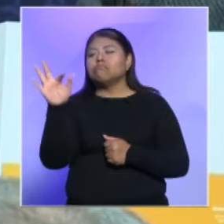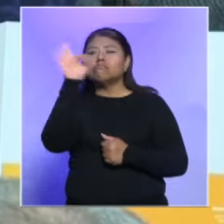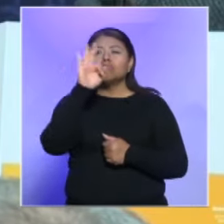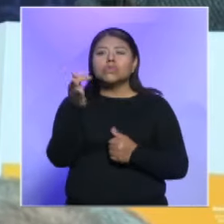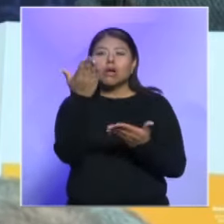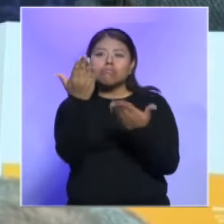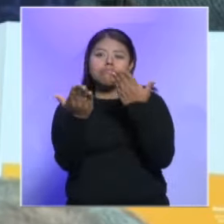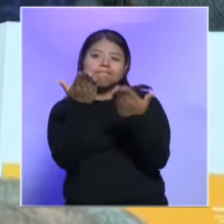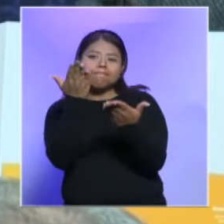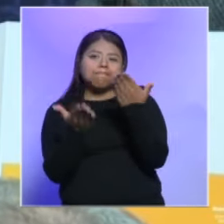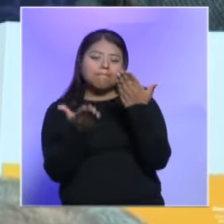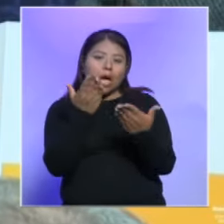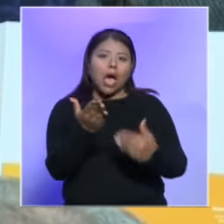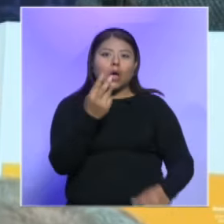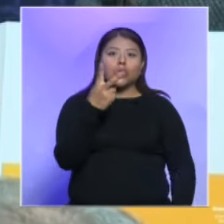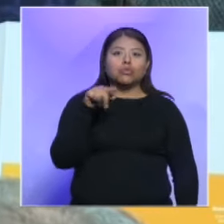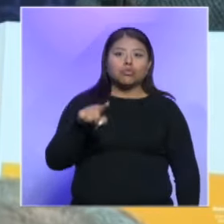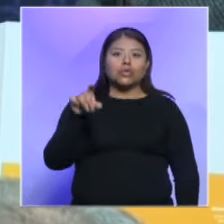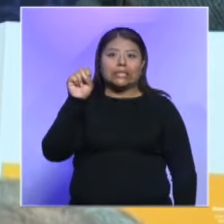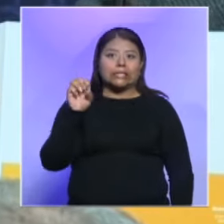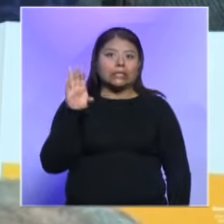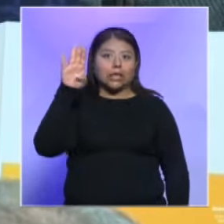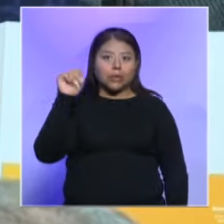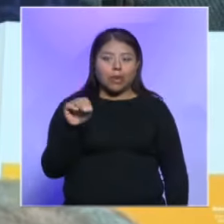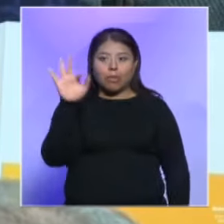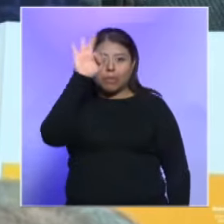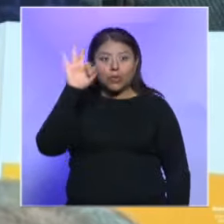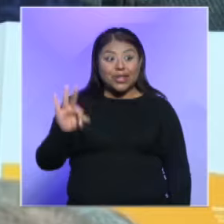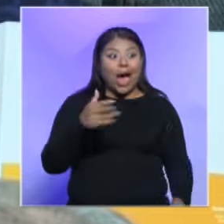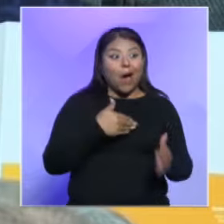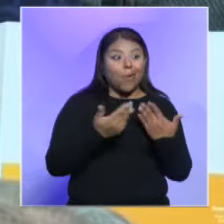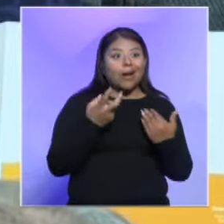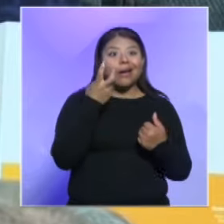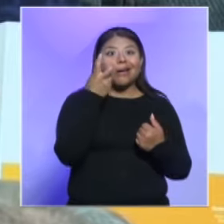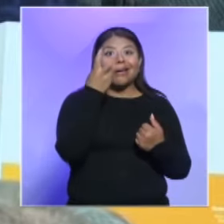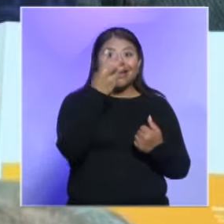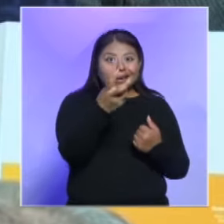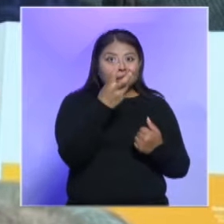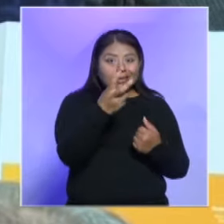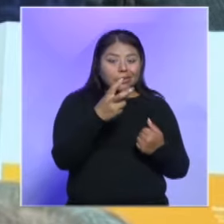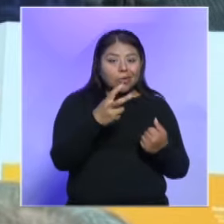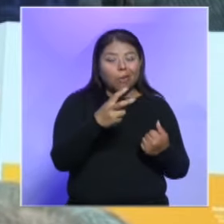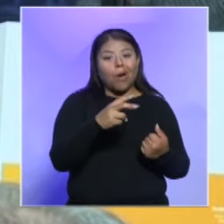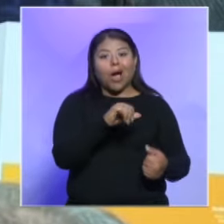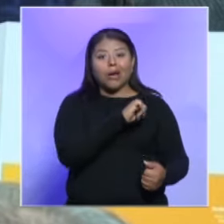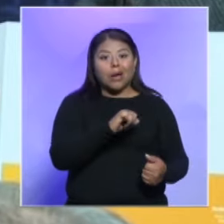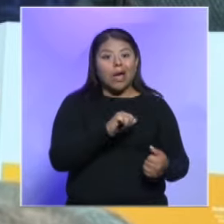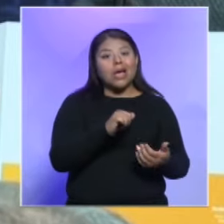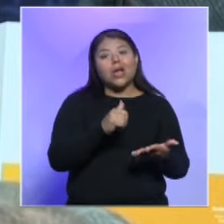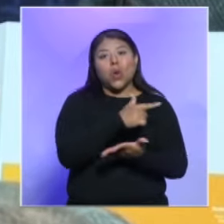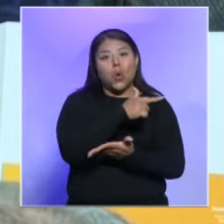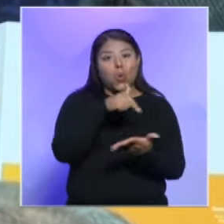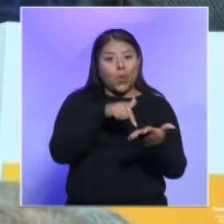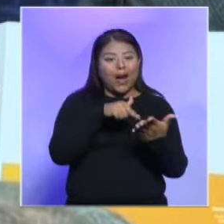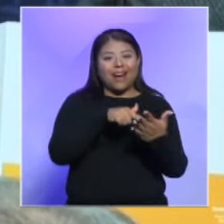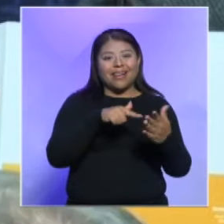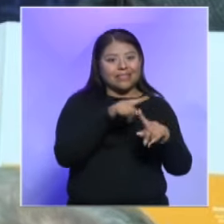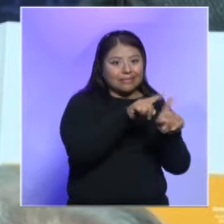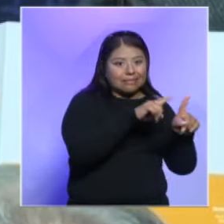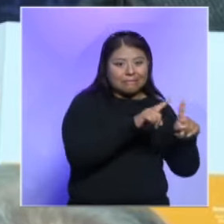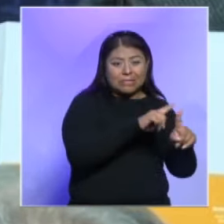2.69%, y el porcentaje de ayuntamientos, que me parecen altísimos. Tener o exigir el 15%